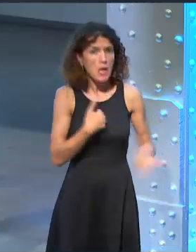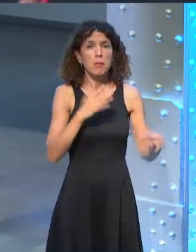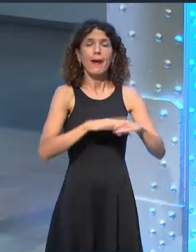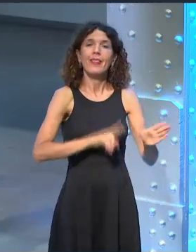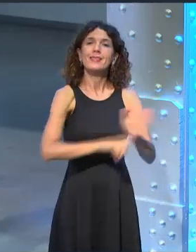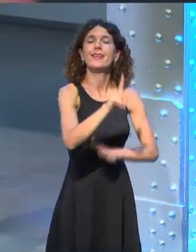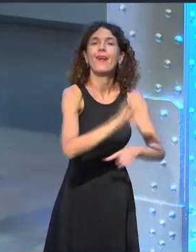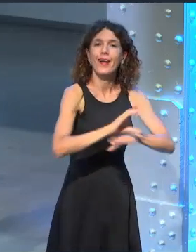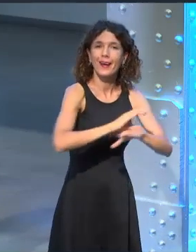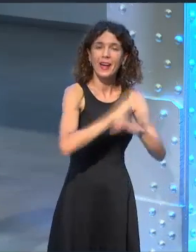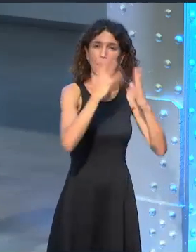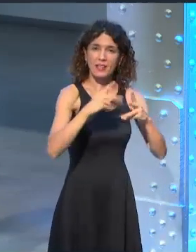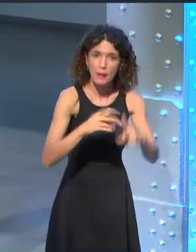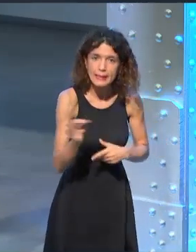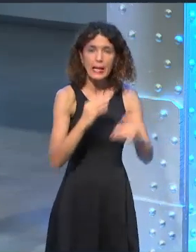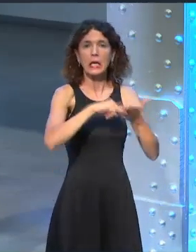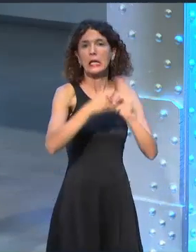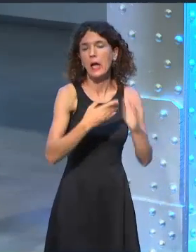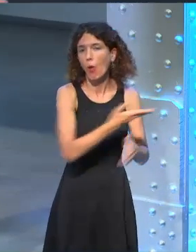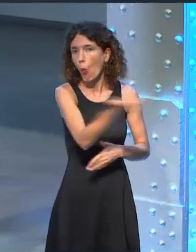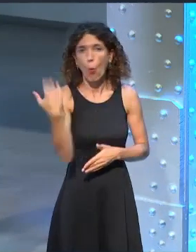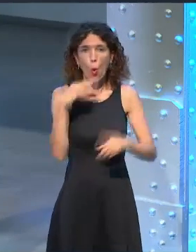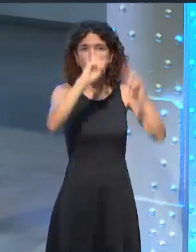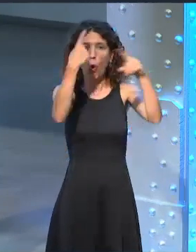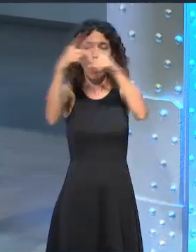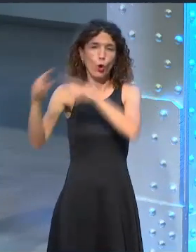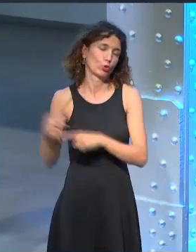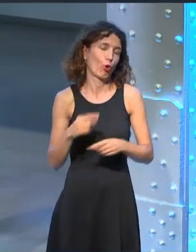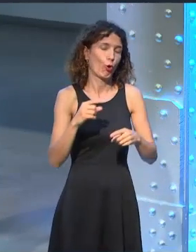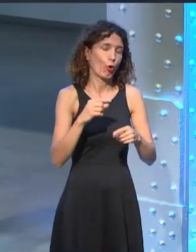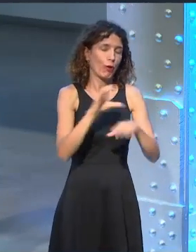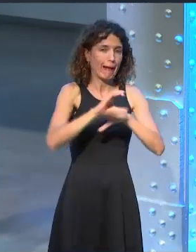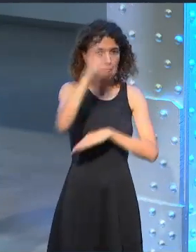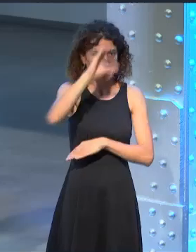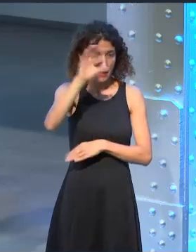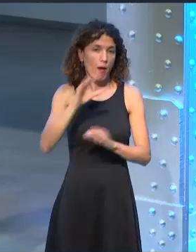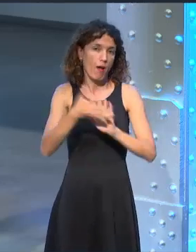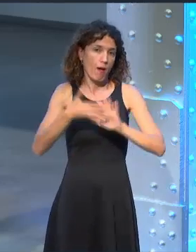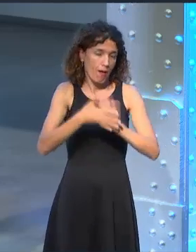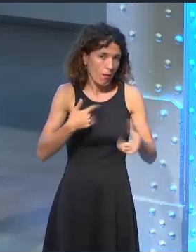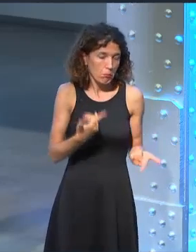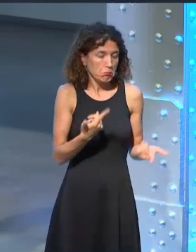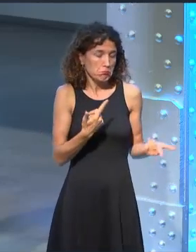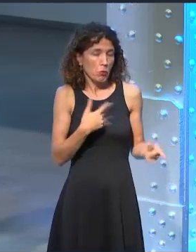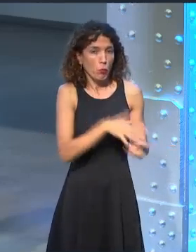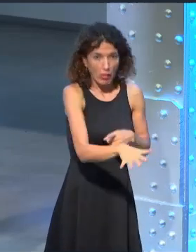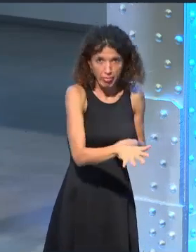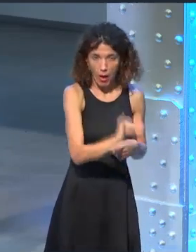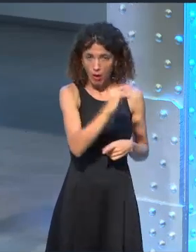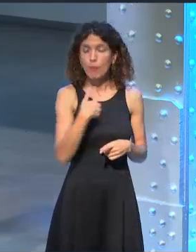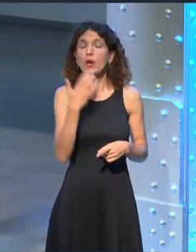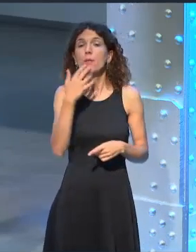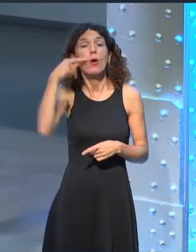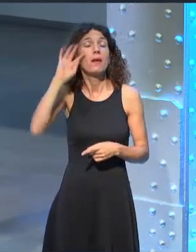para desarrollar una carrera en matemáticas, en ingeniería, en cualquiera de las carreras científicas que podamos ver, ¿no? Yo, por lo menos, mi experiencia, que